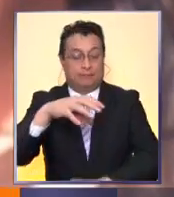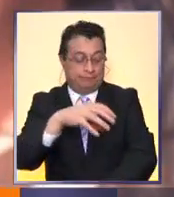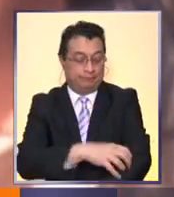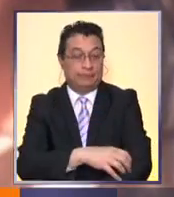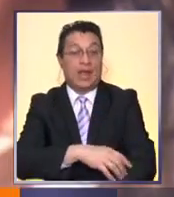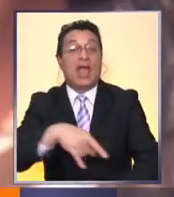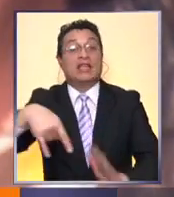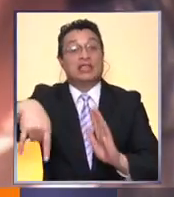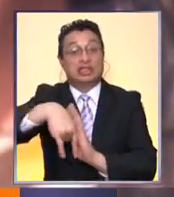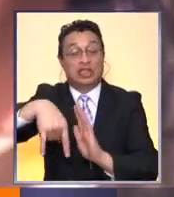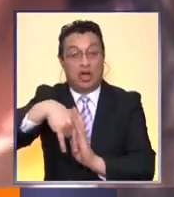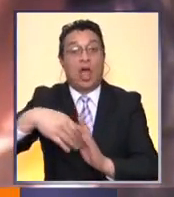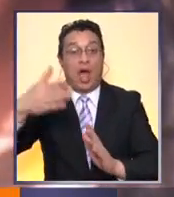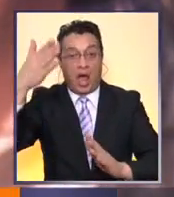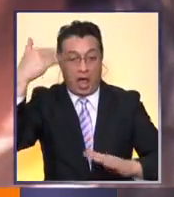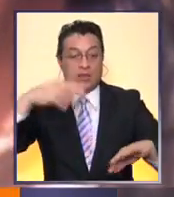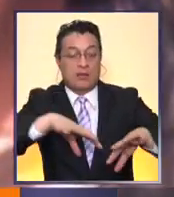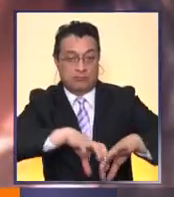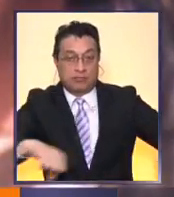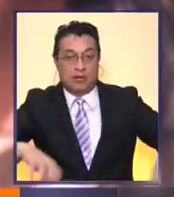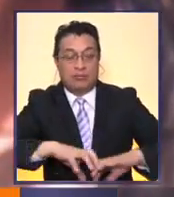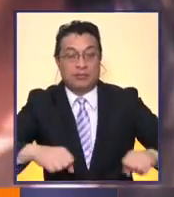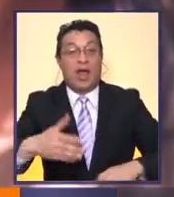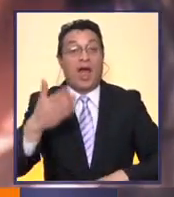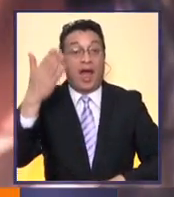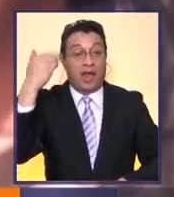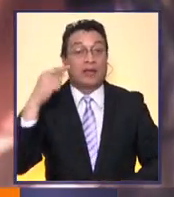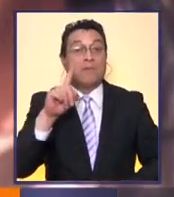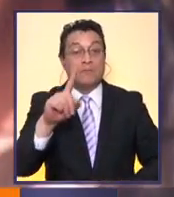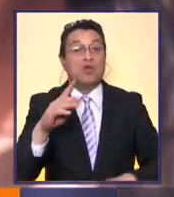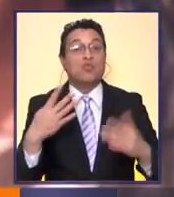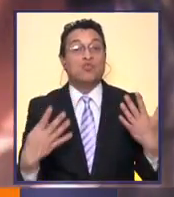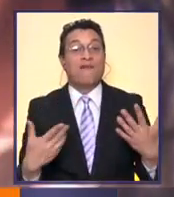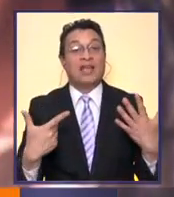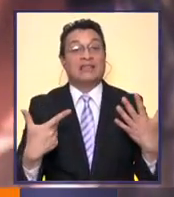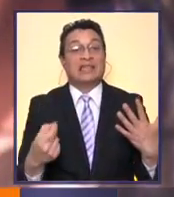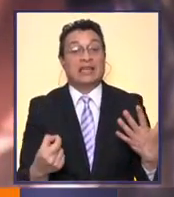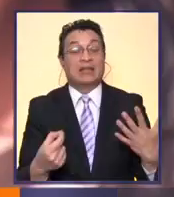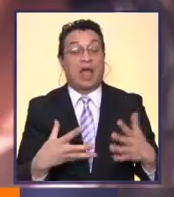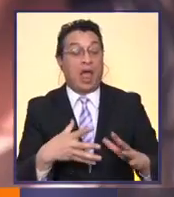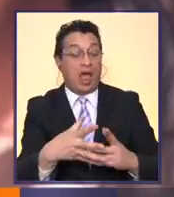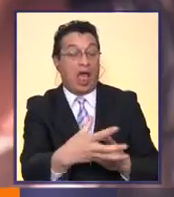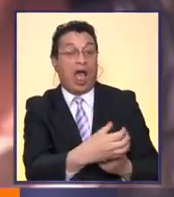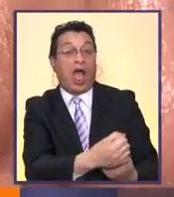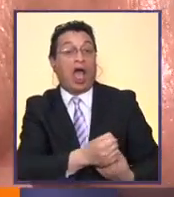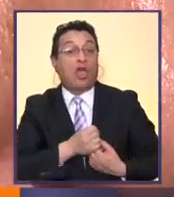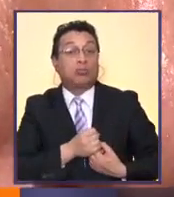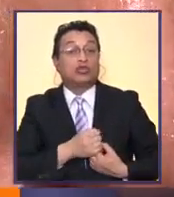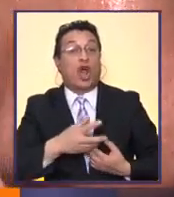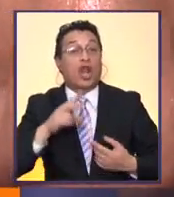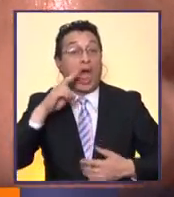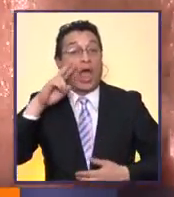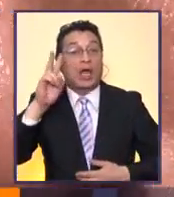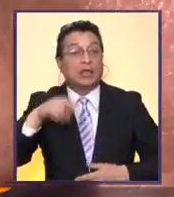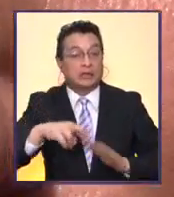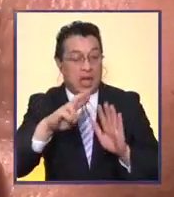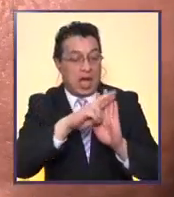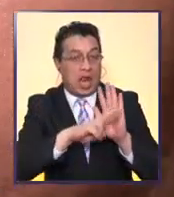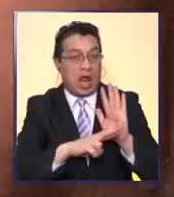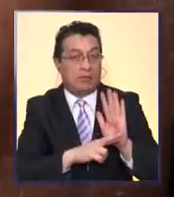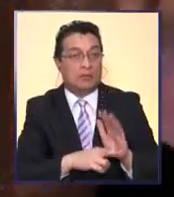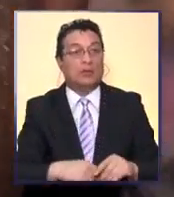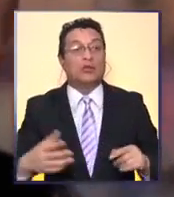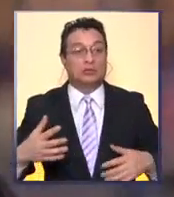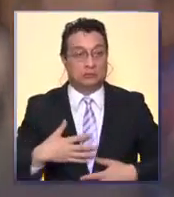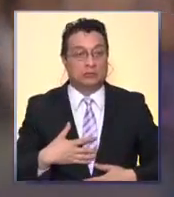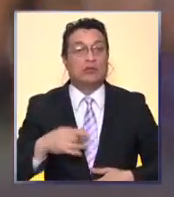cantidad de familias que fueron separadas en Chile en la década del 70 por adopciones irregulares. Bueno, yo fui